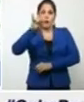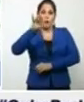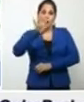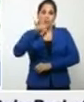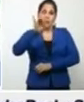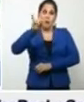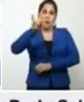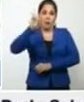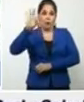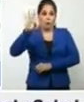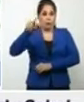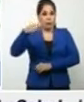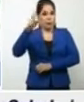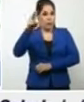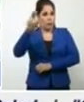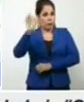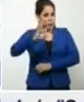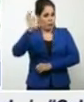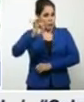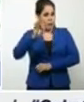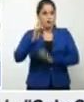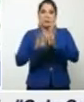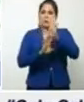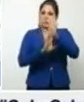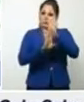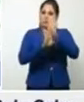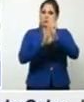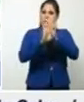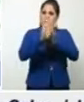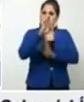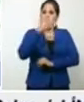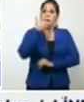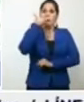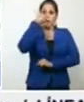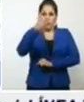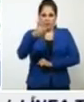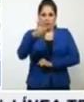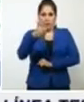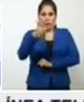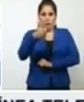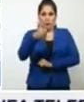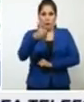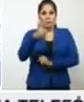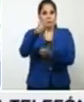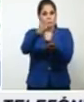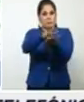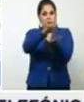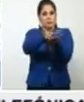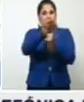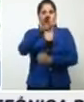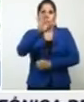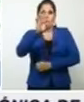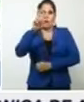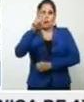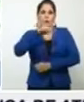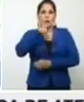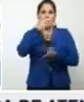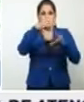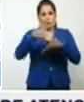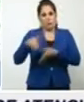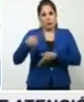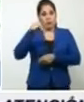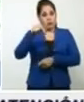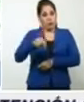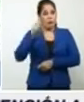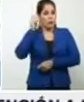98.2% presentan una evolución clínica favorable y se acumulan 82 fallecidos. Hoy se reportaba